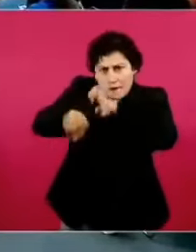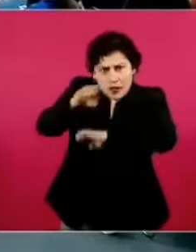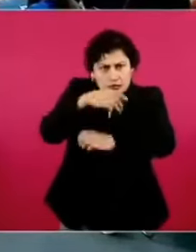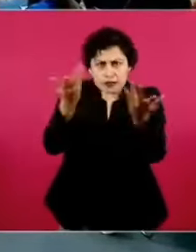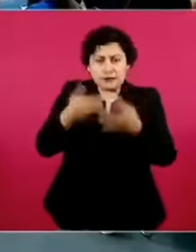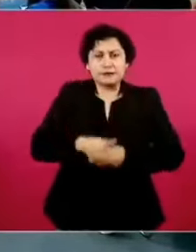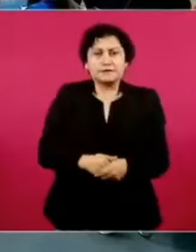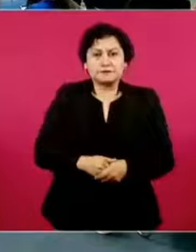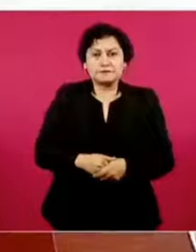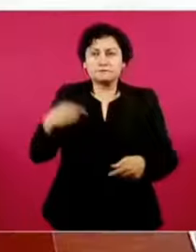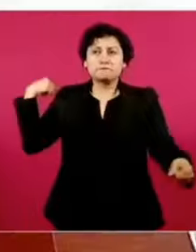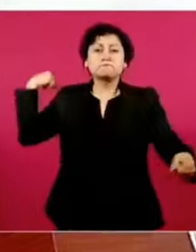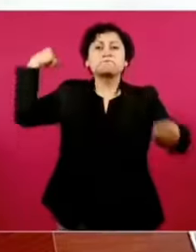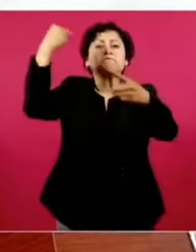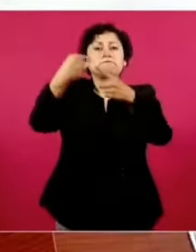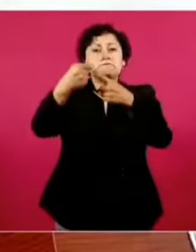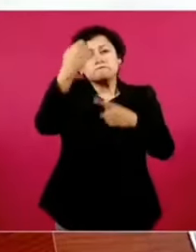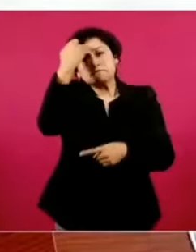¿Cuántos años?